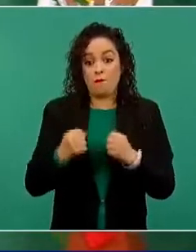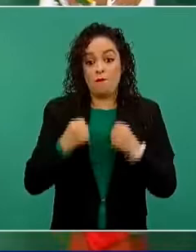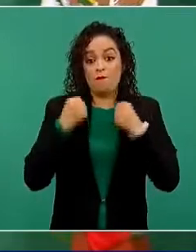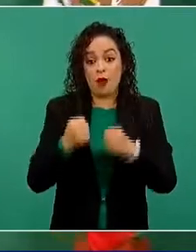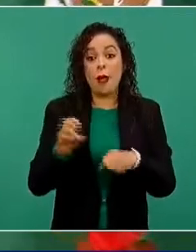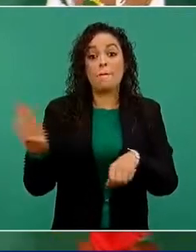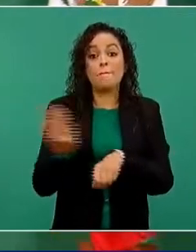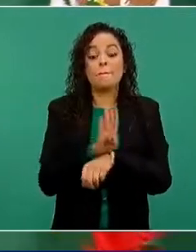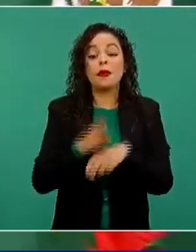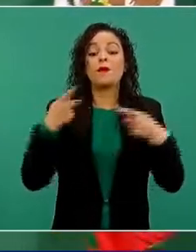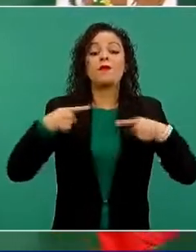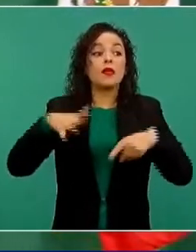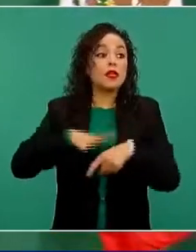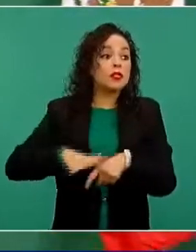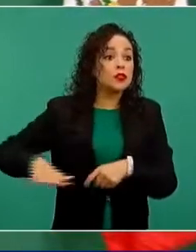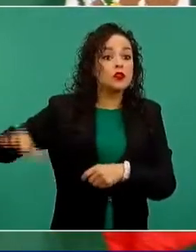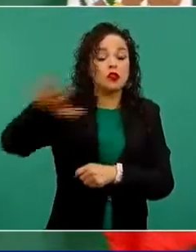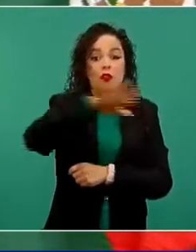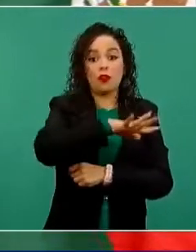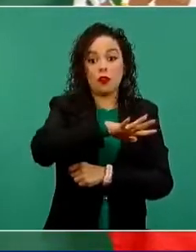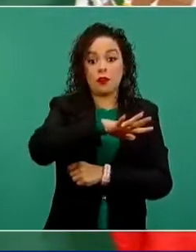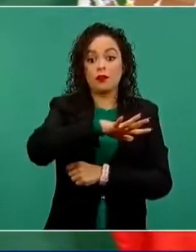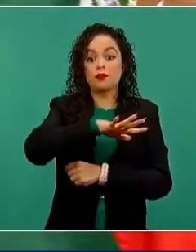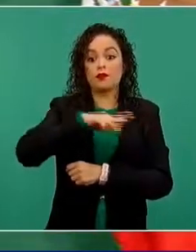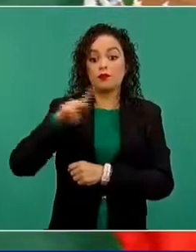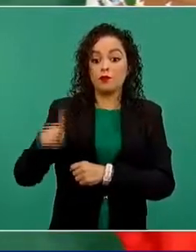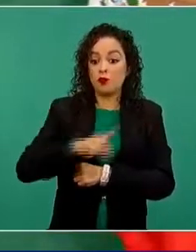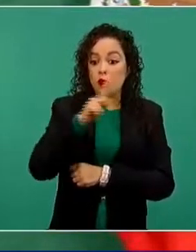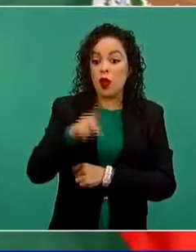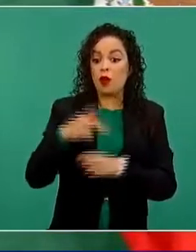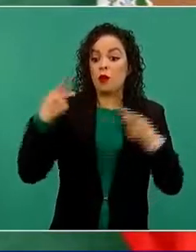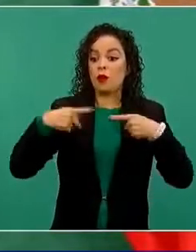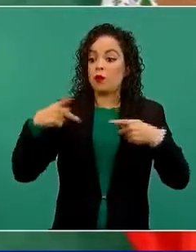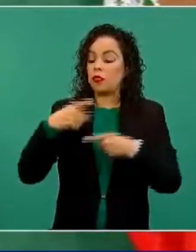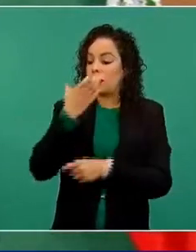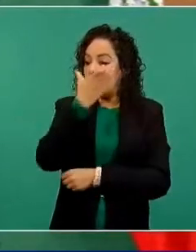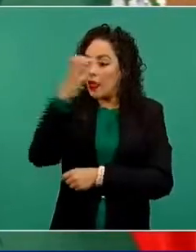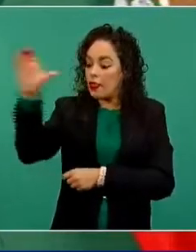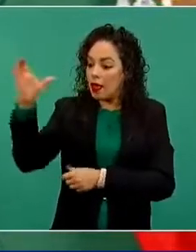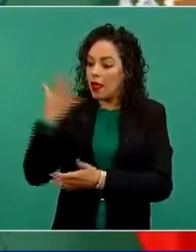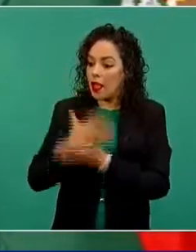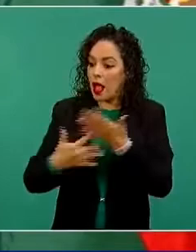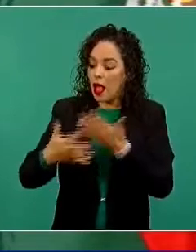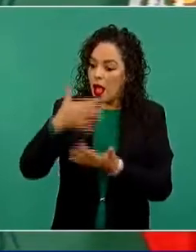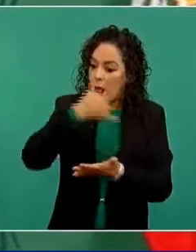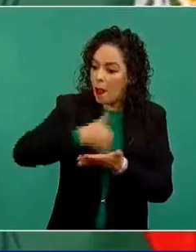beneficio del pueblo, de los campesinos, de los obreros, de